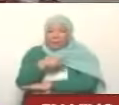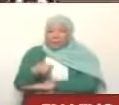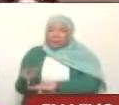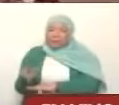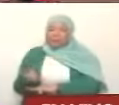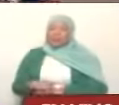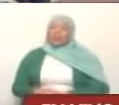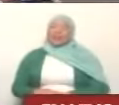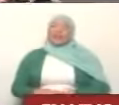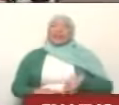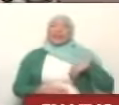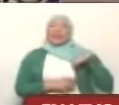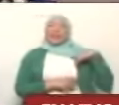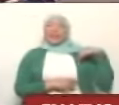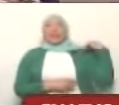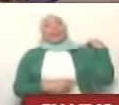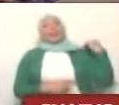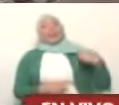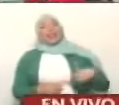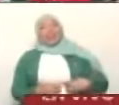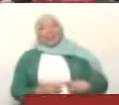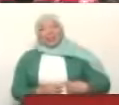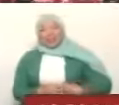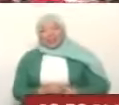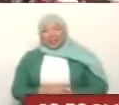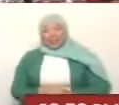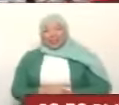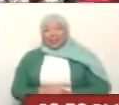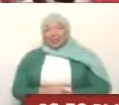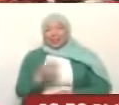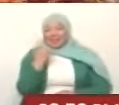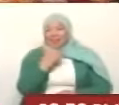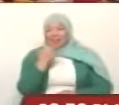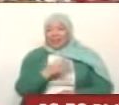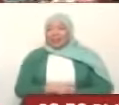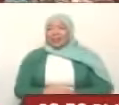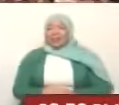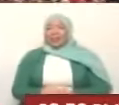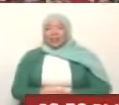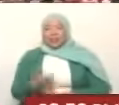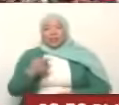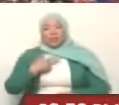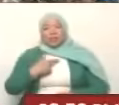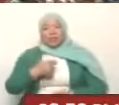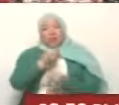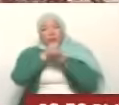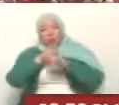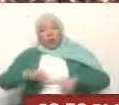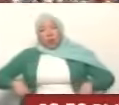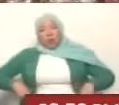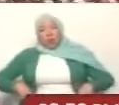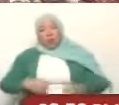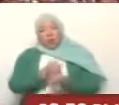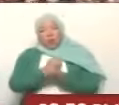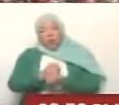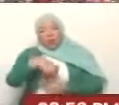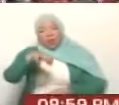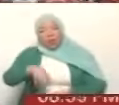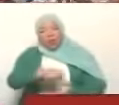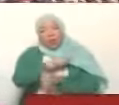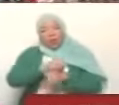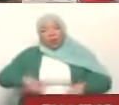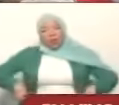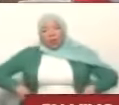Lo cierto es que Portuguesa a mí se me metió en mi alma, pues. Y yo amo al estado